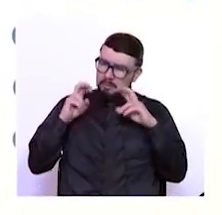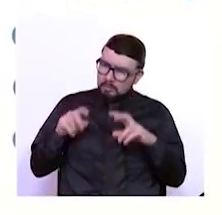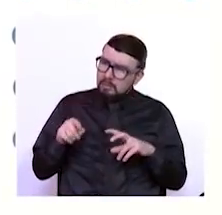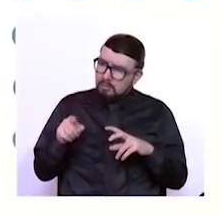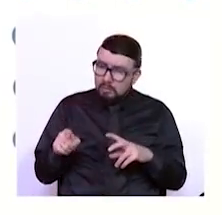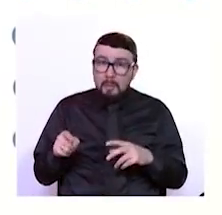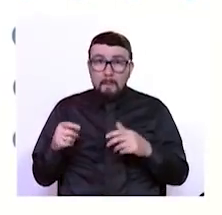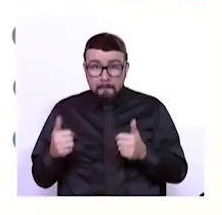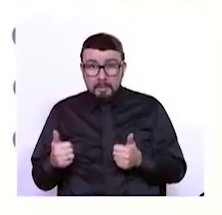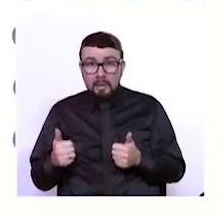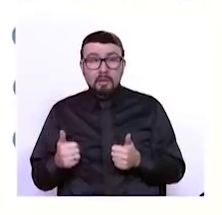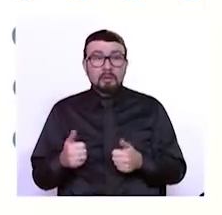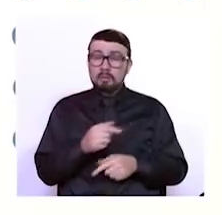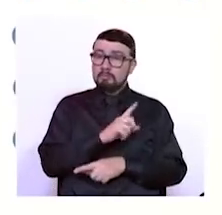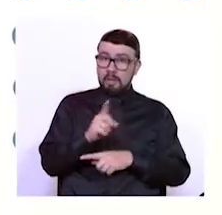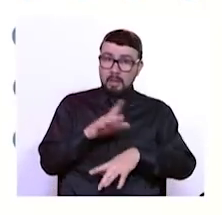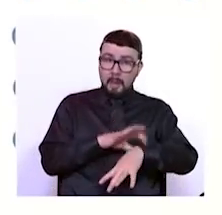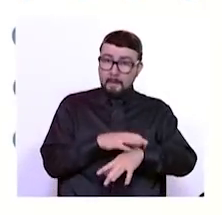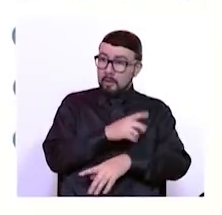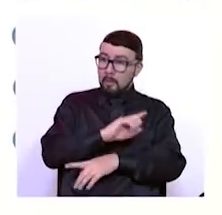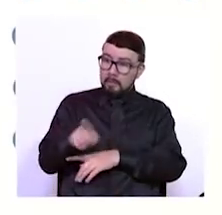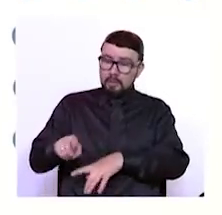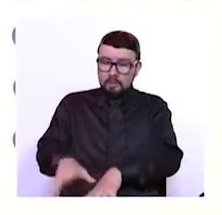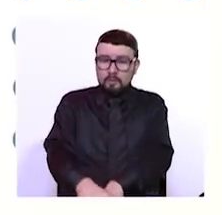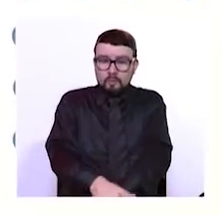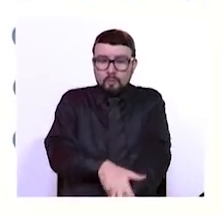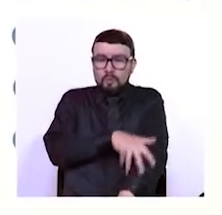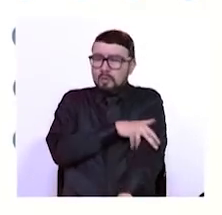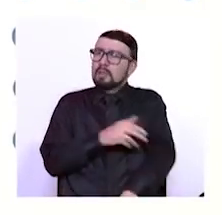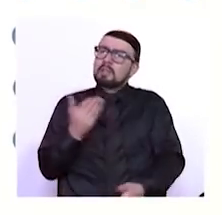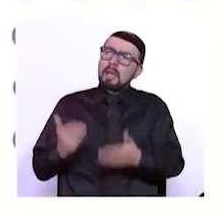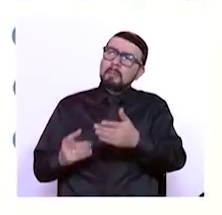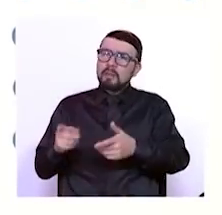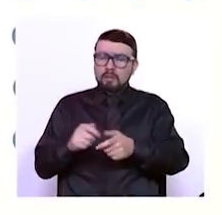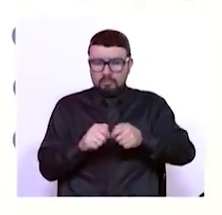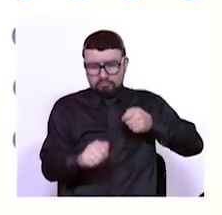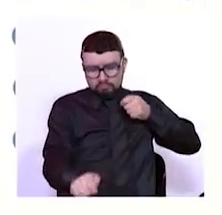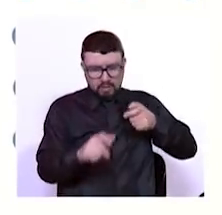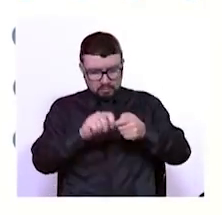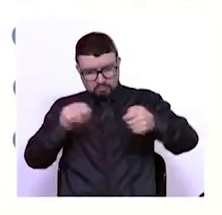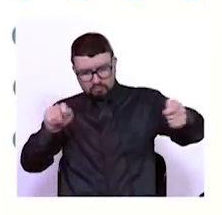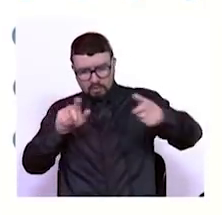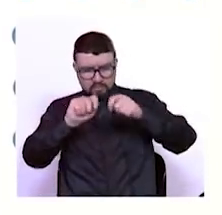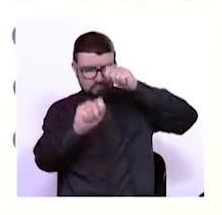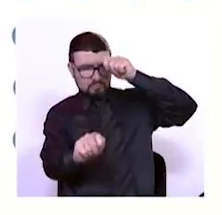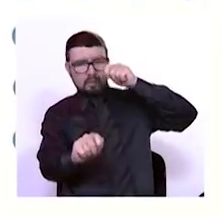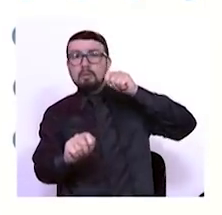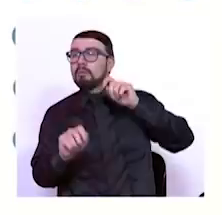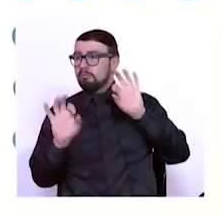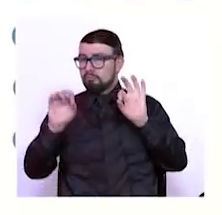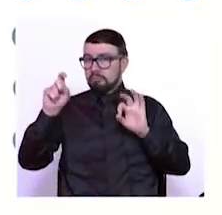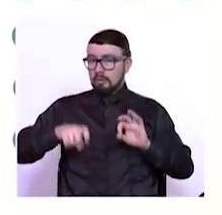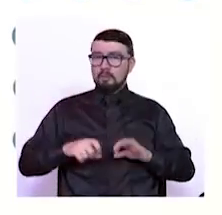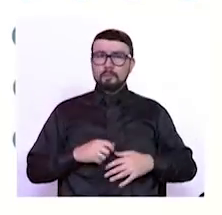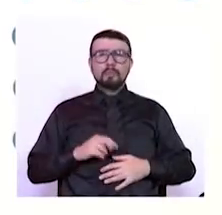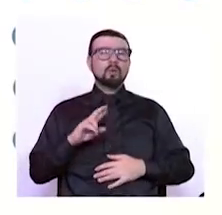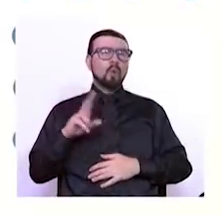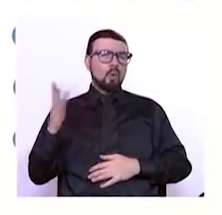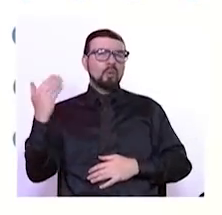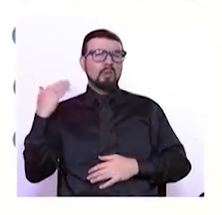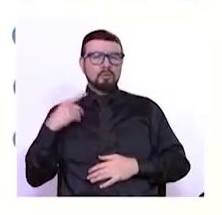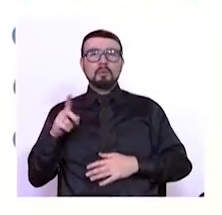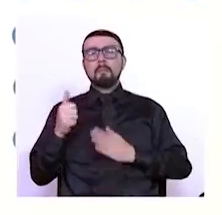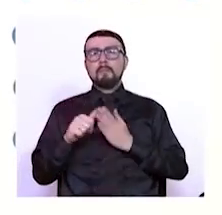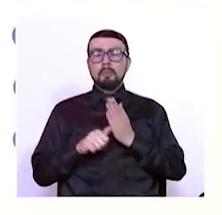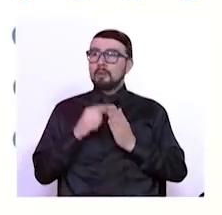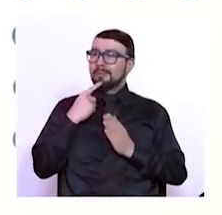estén bien formuladas las medidas de acuerdo a las medidas de la pierna. En algunos otros programas hemos hablado de las